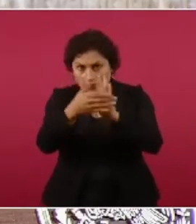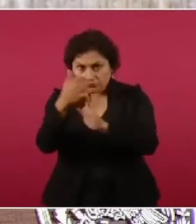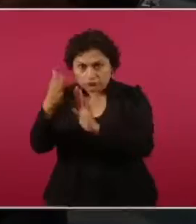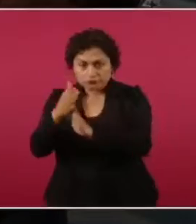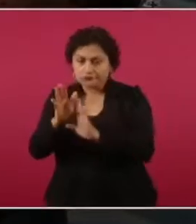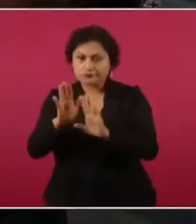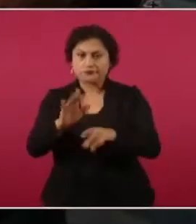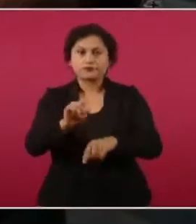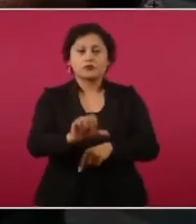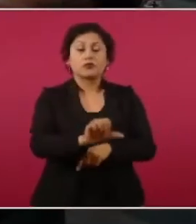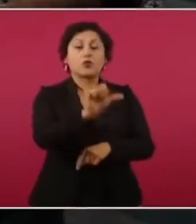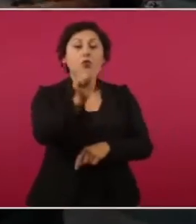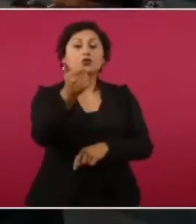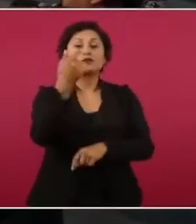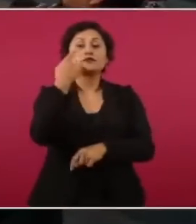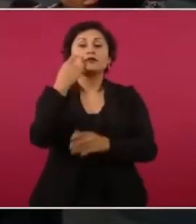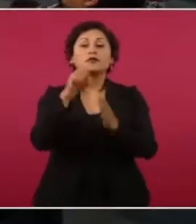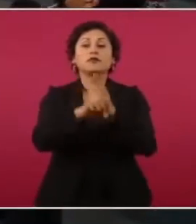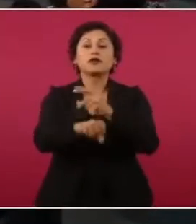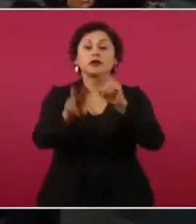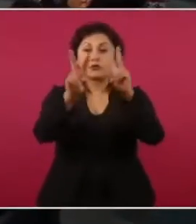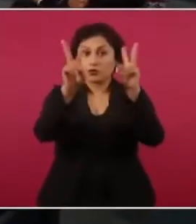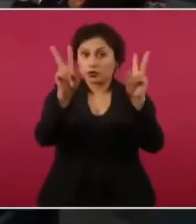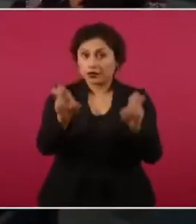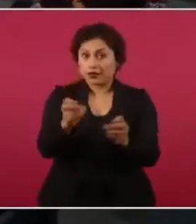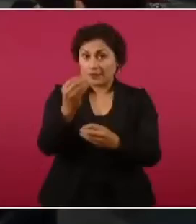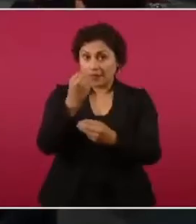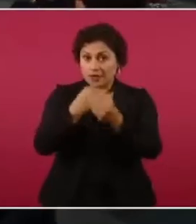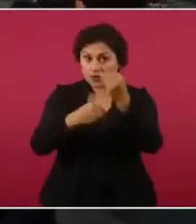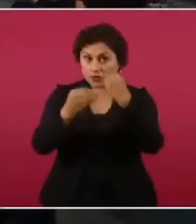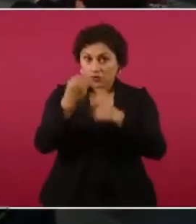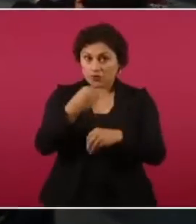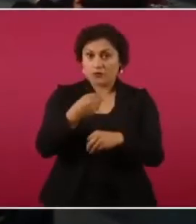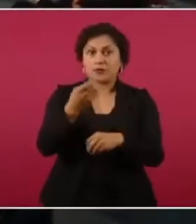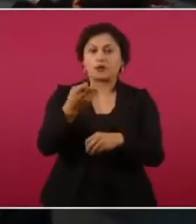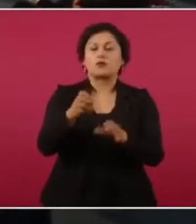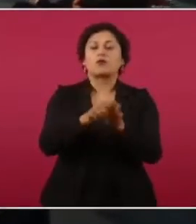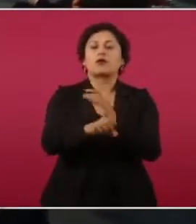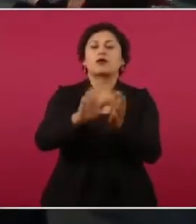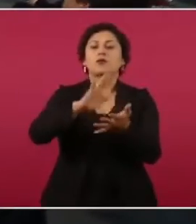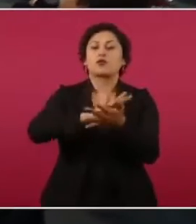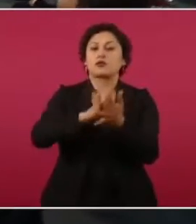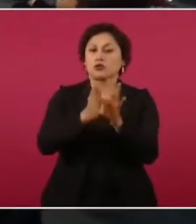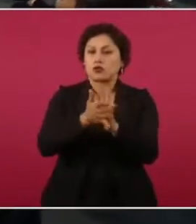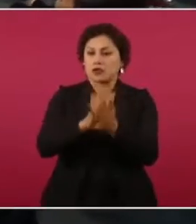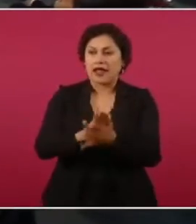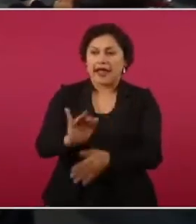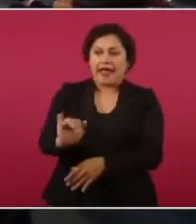ejemplo, en tema de alimentos como el pollo, incluso para el precio de la tortilla. Sí, eso sí, de eso sí sabía,